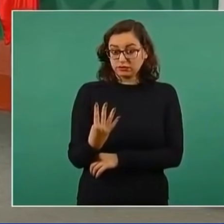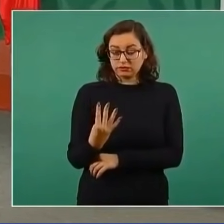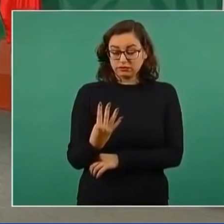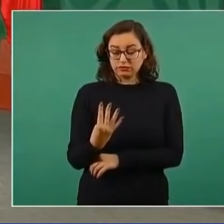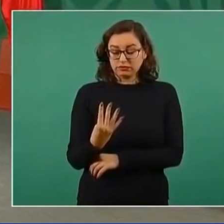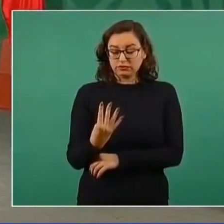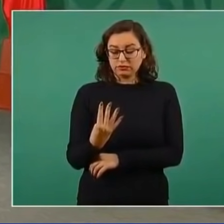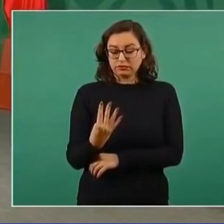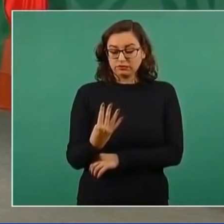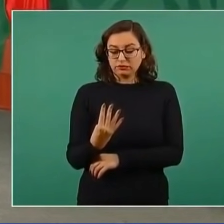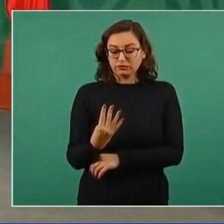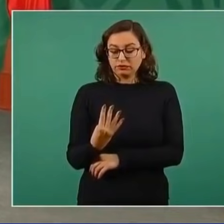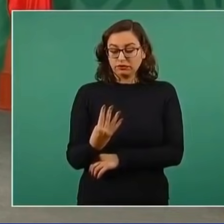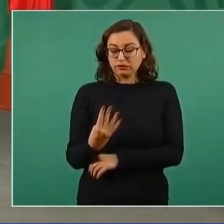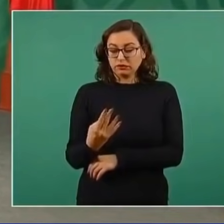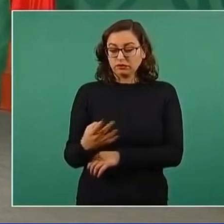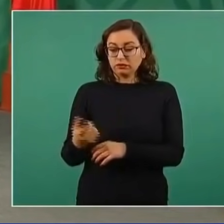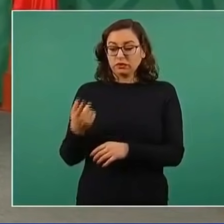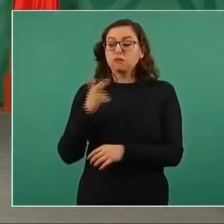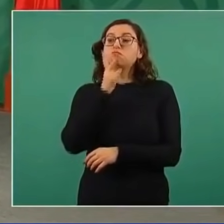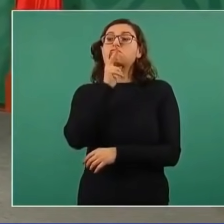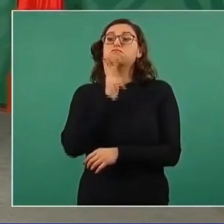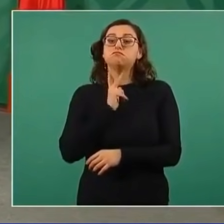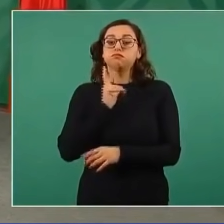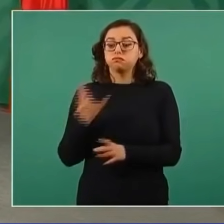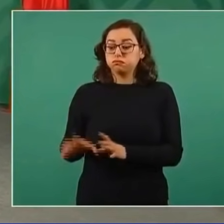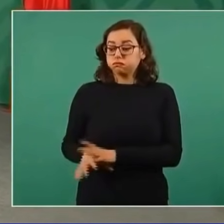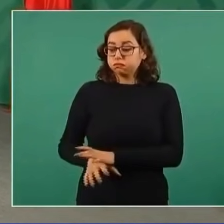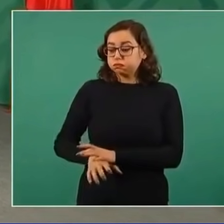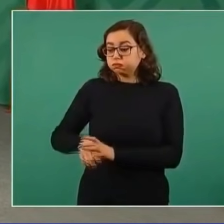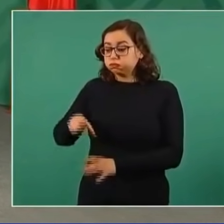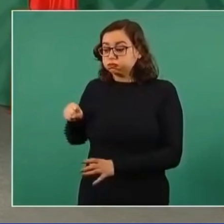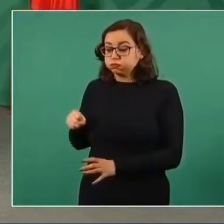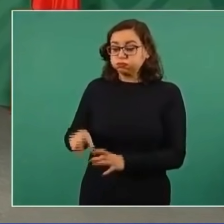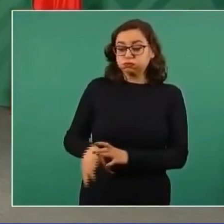se extrajo petróleo a razón